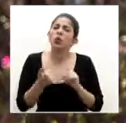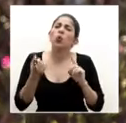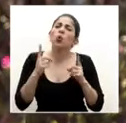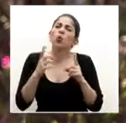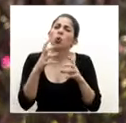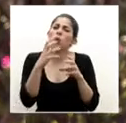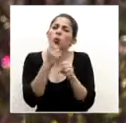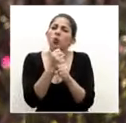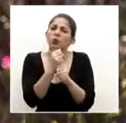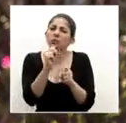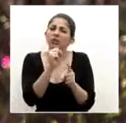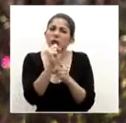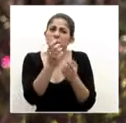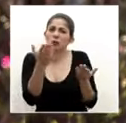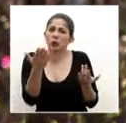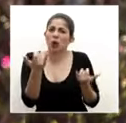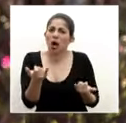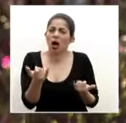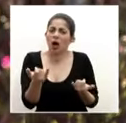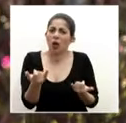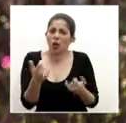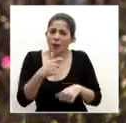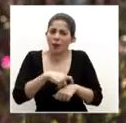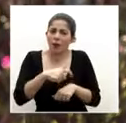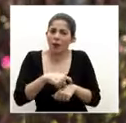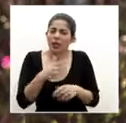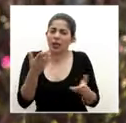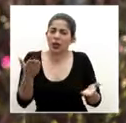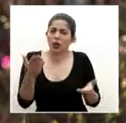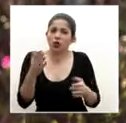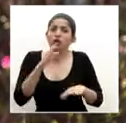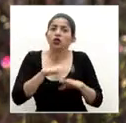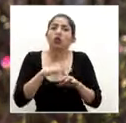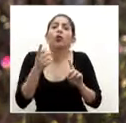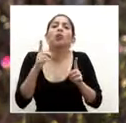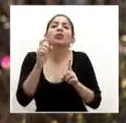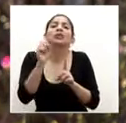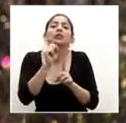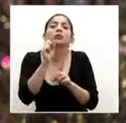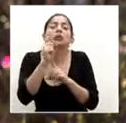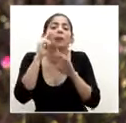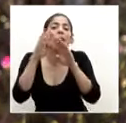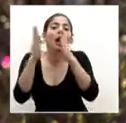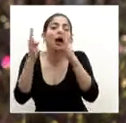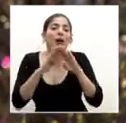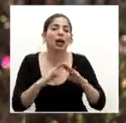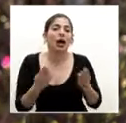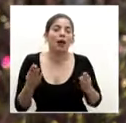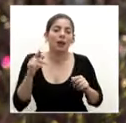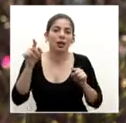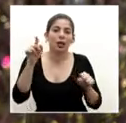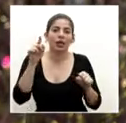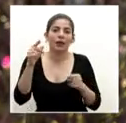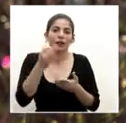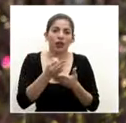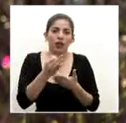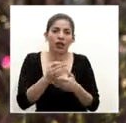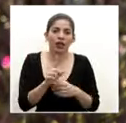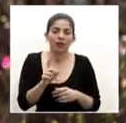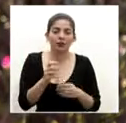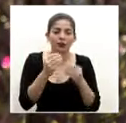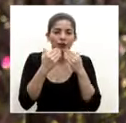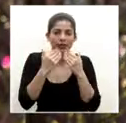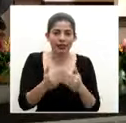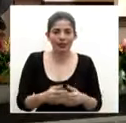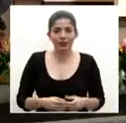de situación que usted tiene para el país en este momento del estado de aperturas en el sector fronterizo?